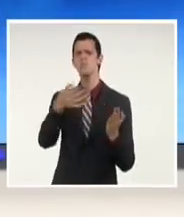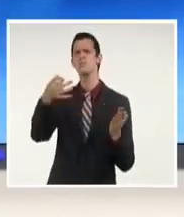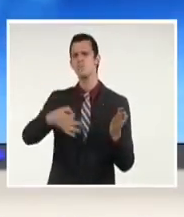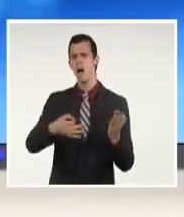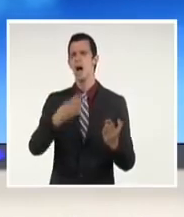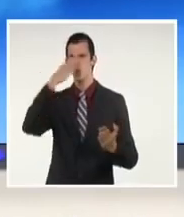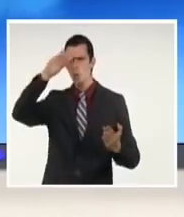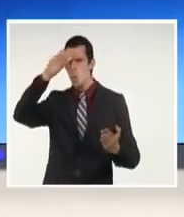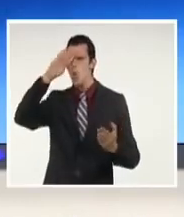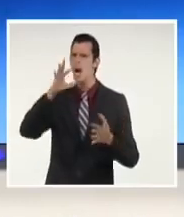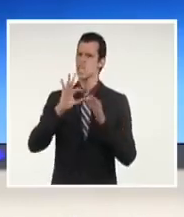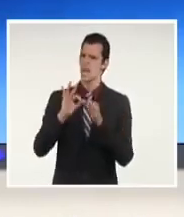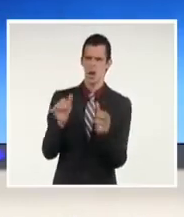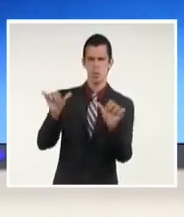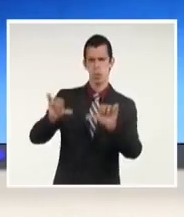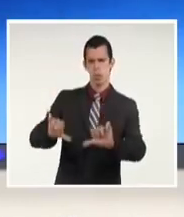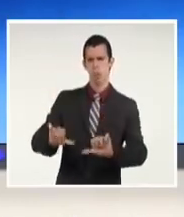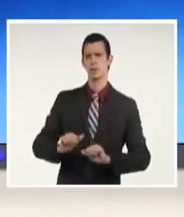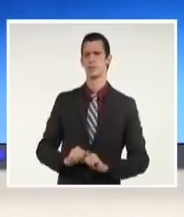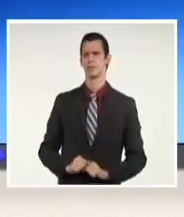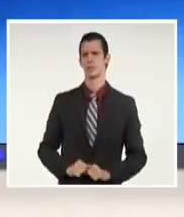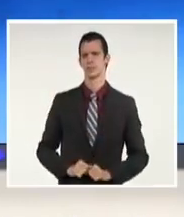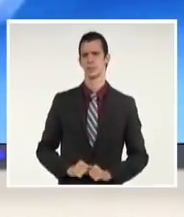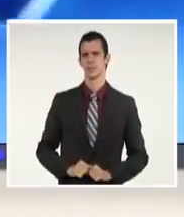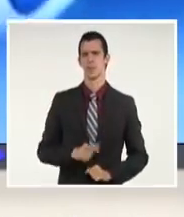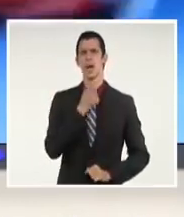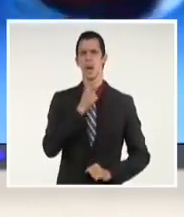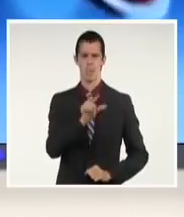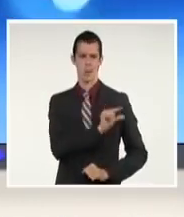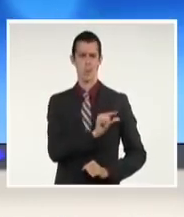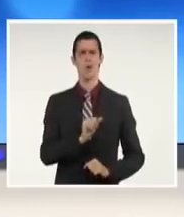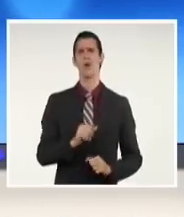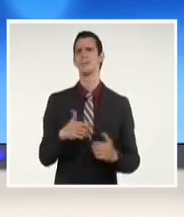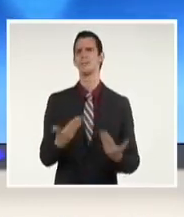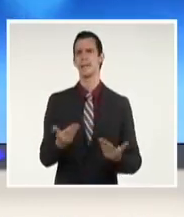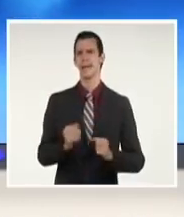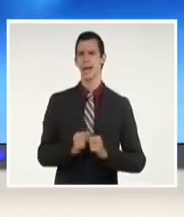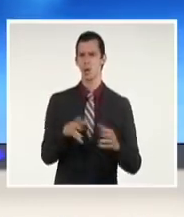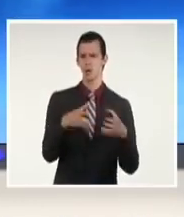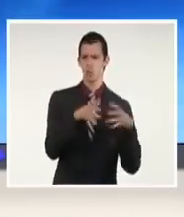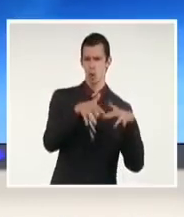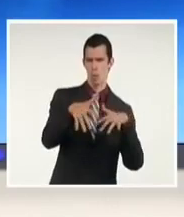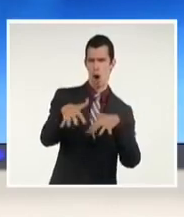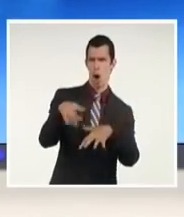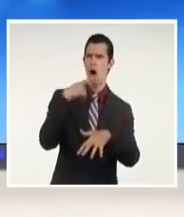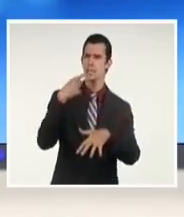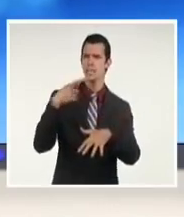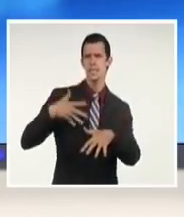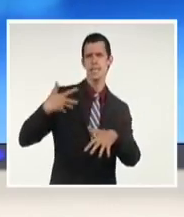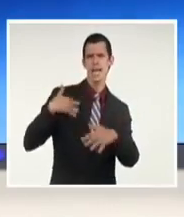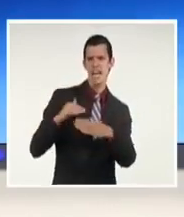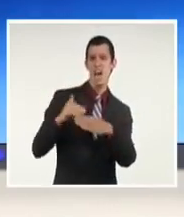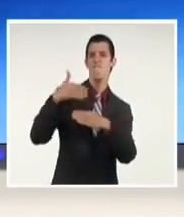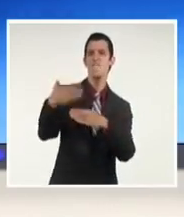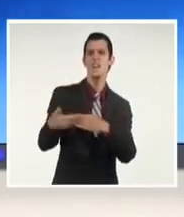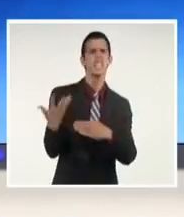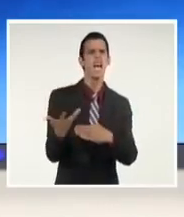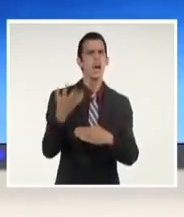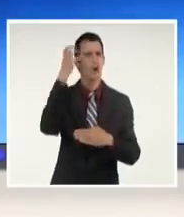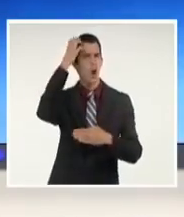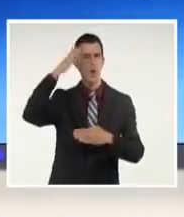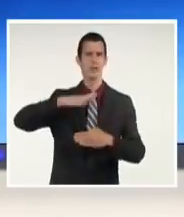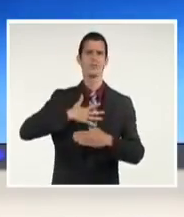que se presentaron frente a la Casa Blanca a pedir la intervención militar estadounidense contra Cuba y solicitar que ese país intervenga